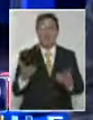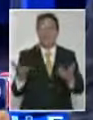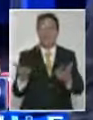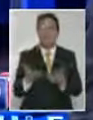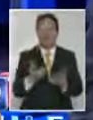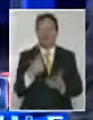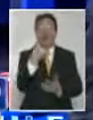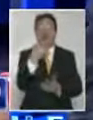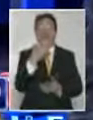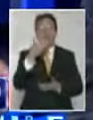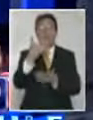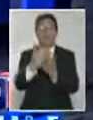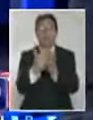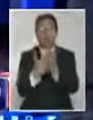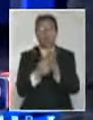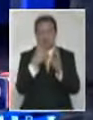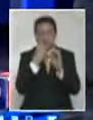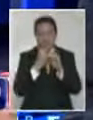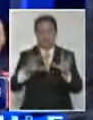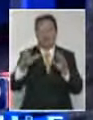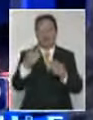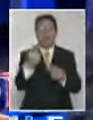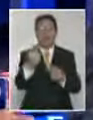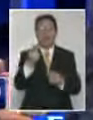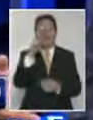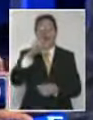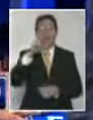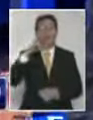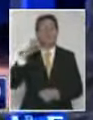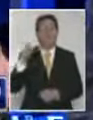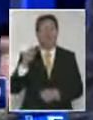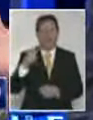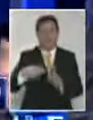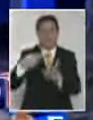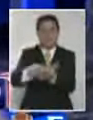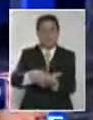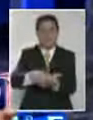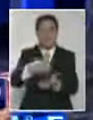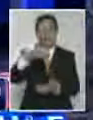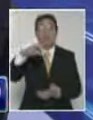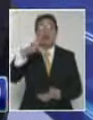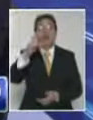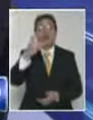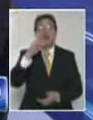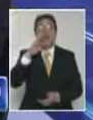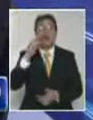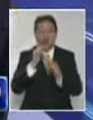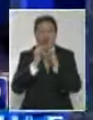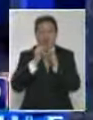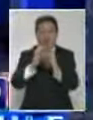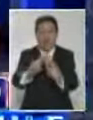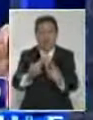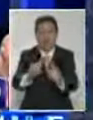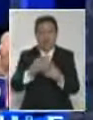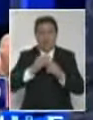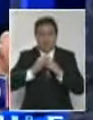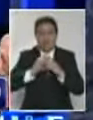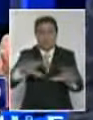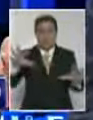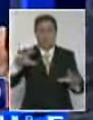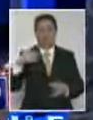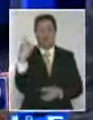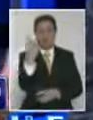porque emitió un programa que eran las platas de la CIA para el Mercurio. en un informe especial. Y eso generó una instancia en